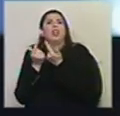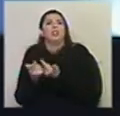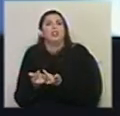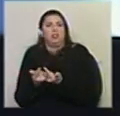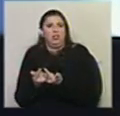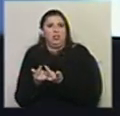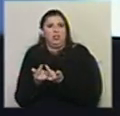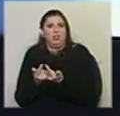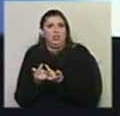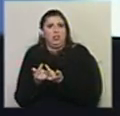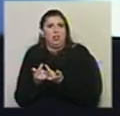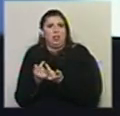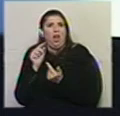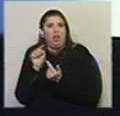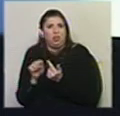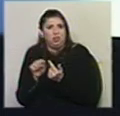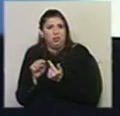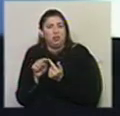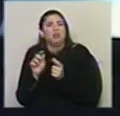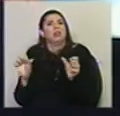la potestad de emitir papel mi moneda.